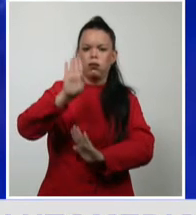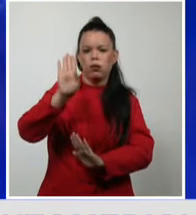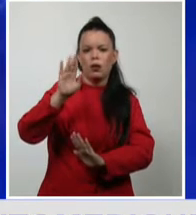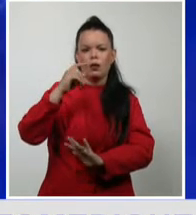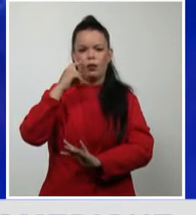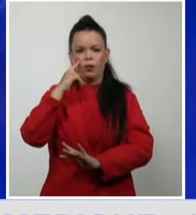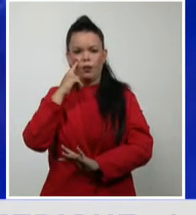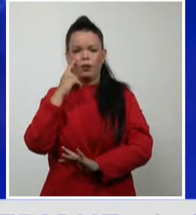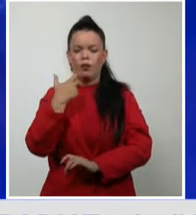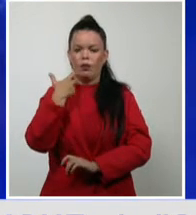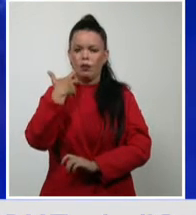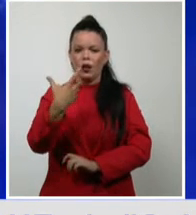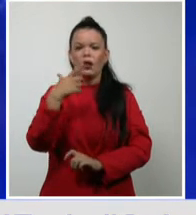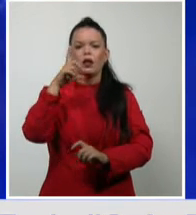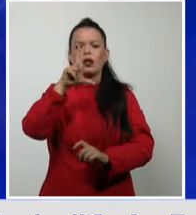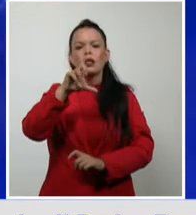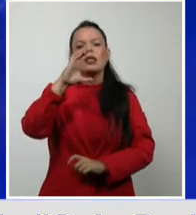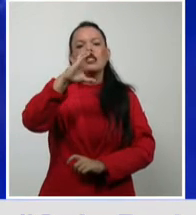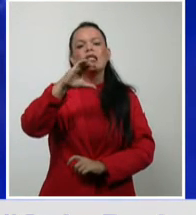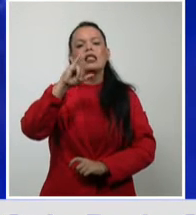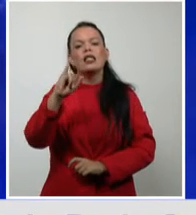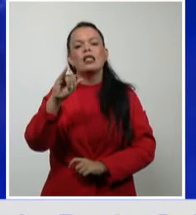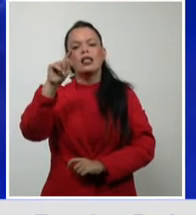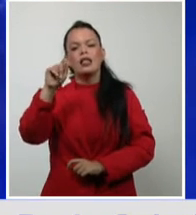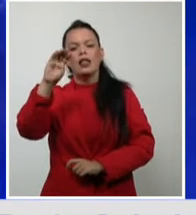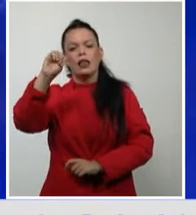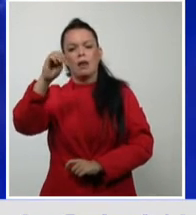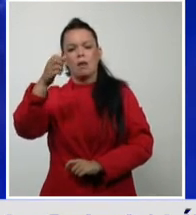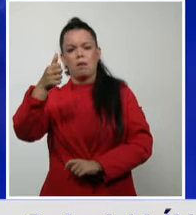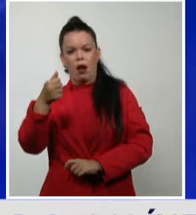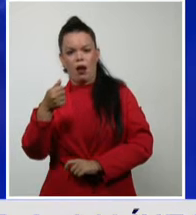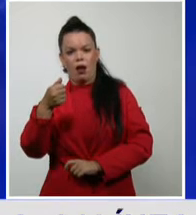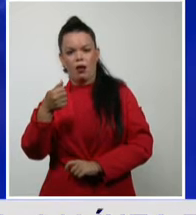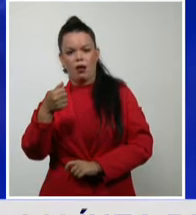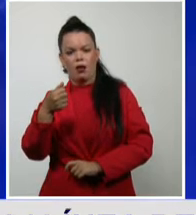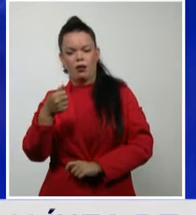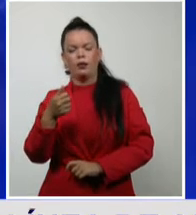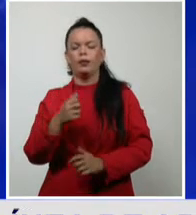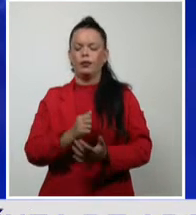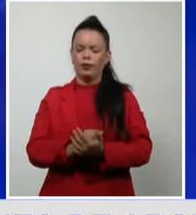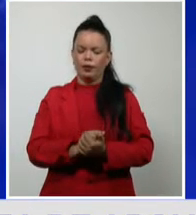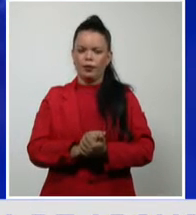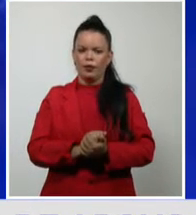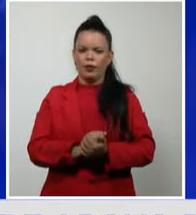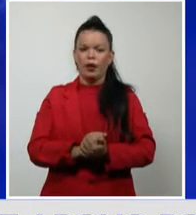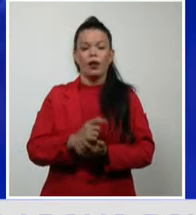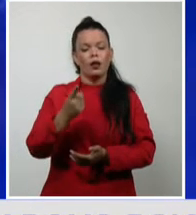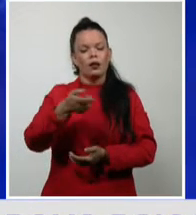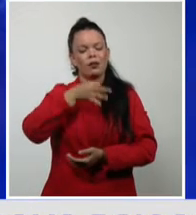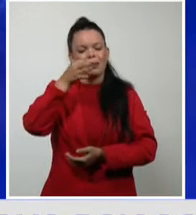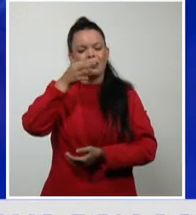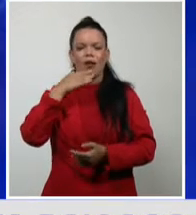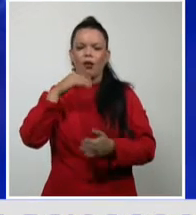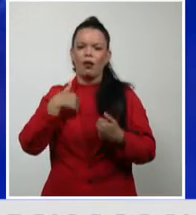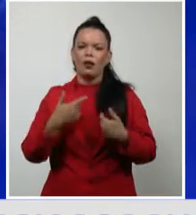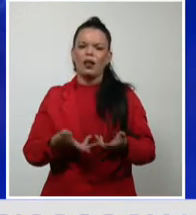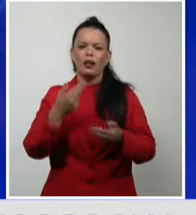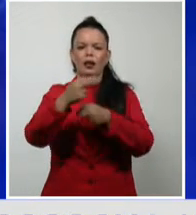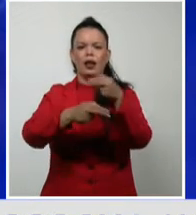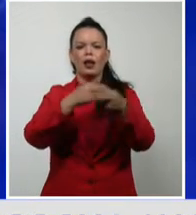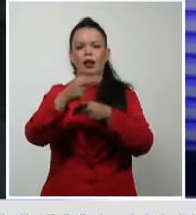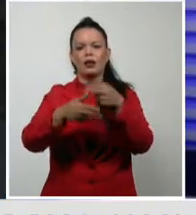del SIGMA. Bienvenido, Julio. ¿Cómo se expresa en estos tiempos la información científica y tecnológica en tiempos